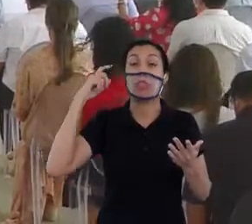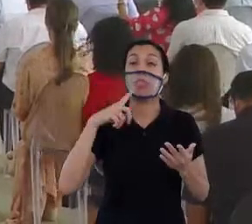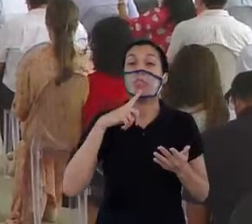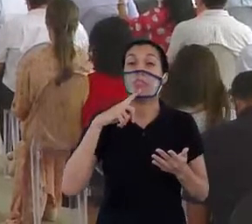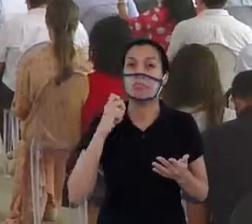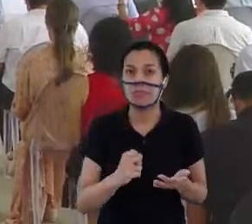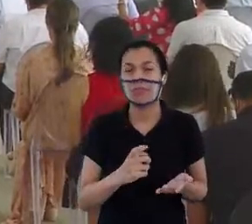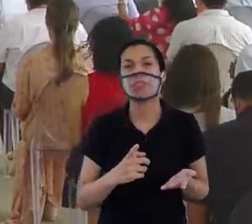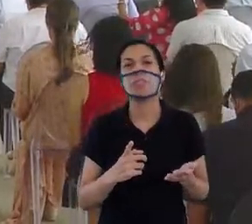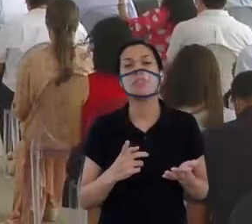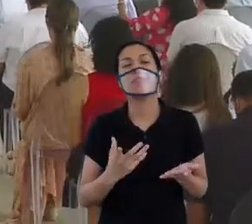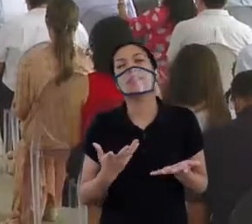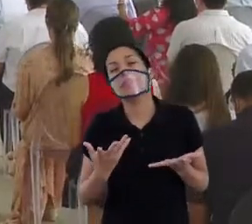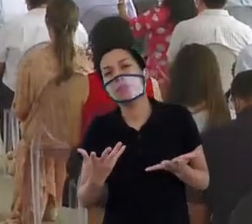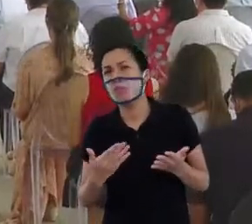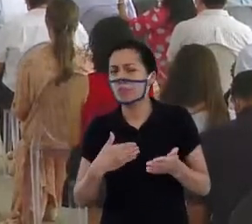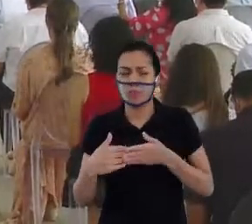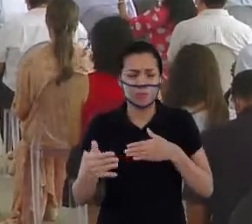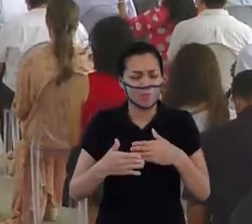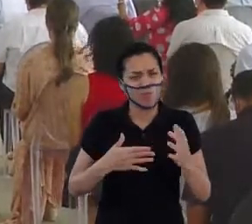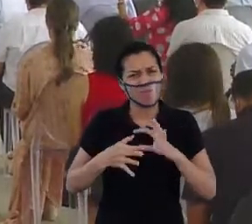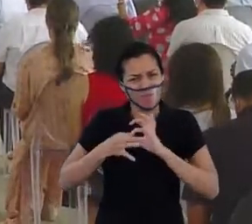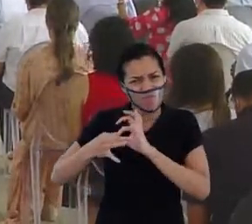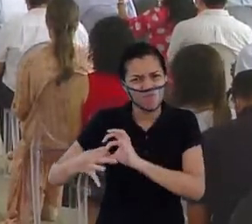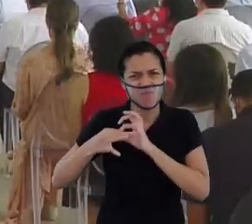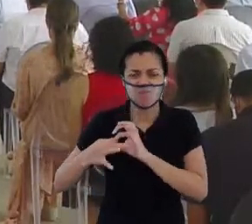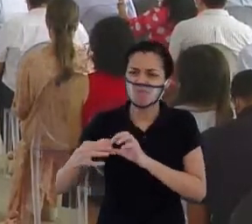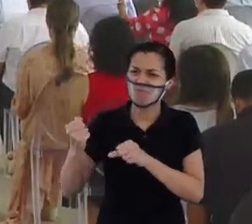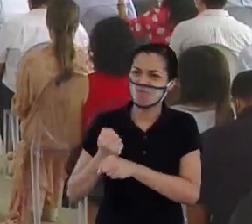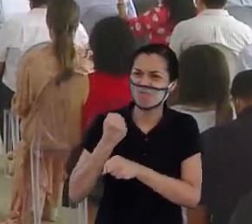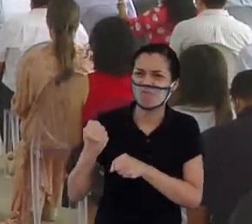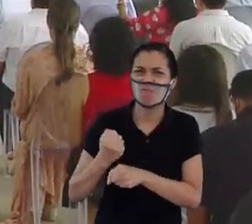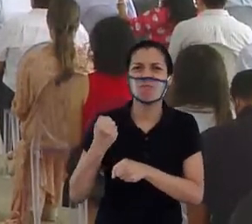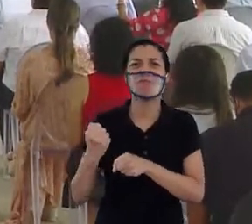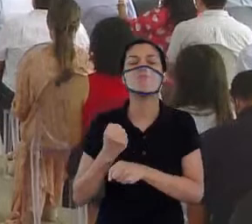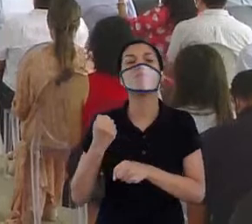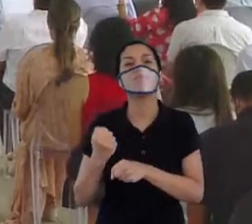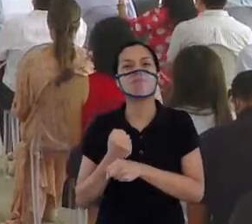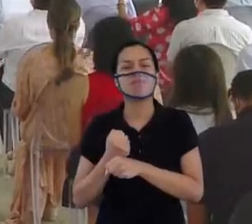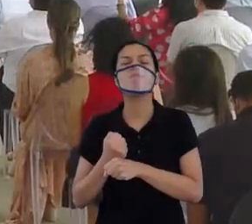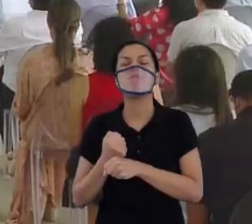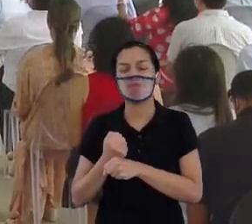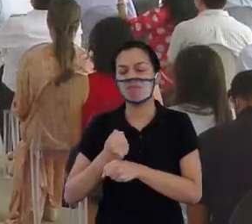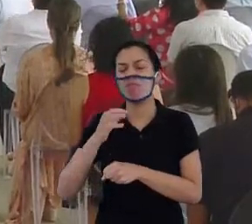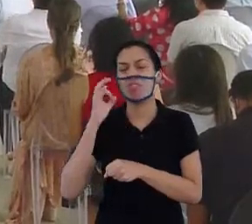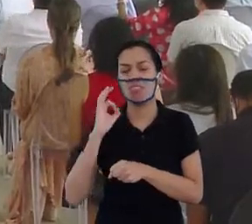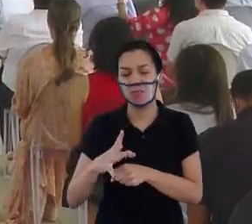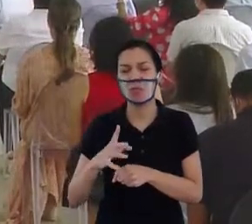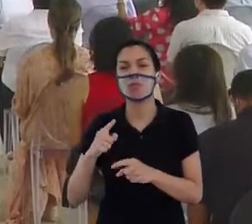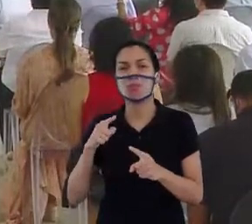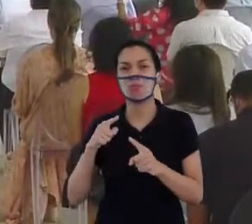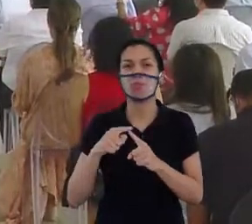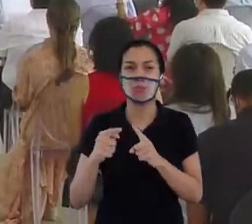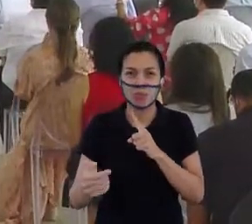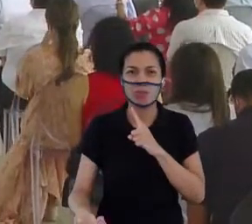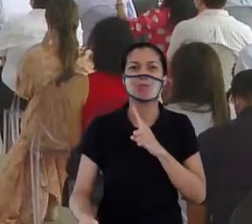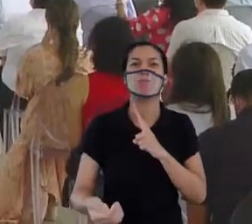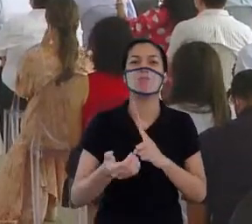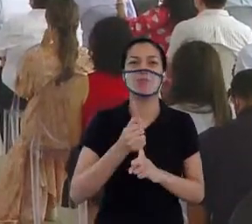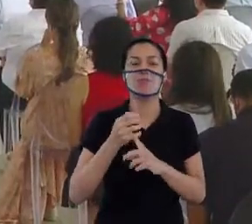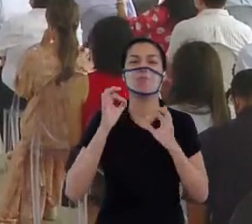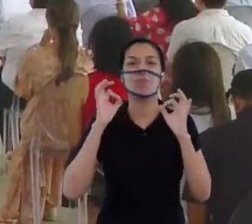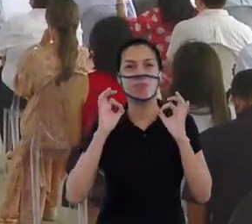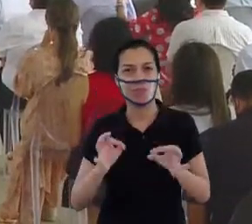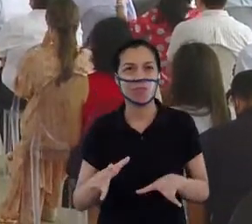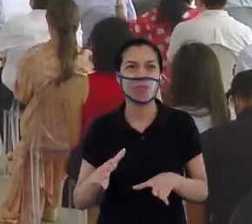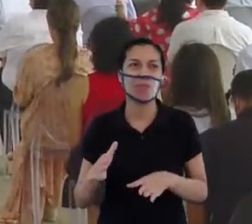unidos. Y esa es la importancia de esta campaña, en la que refleja sin duda alguna esa necesidad y ese